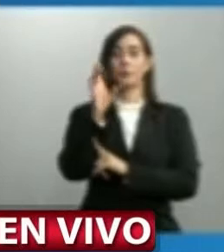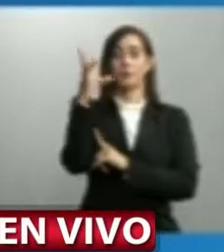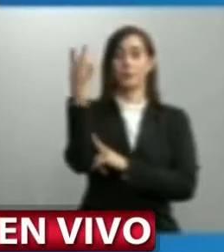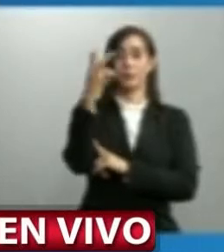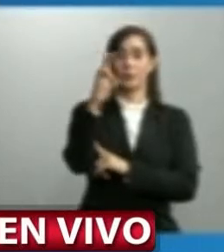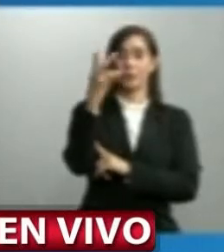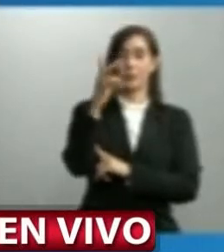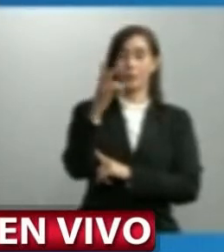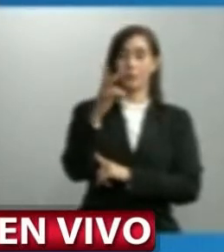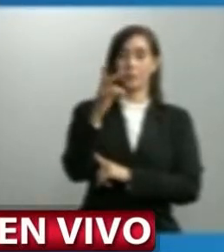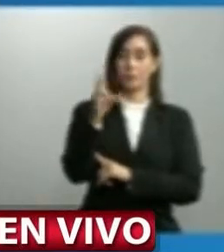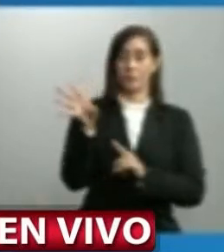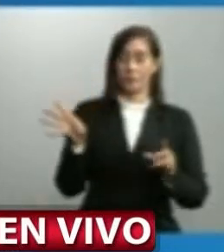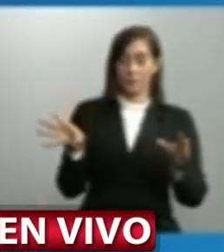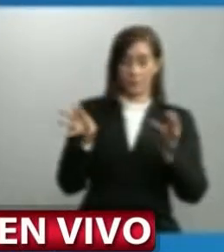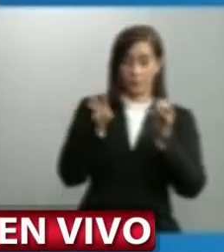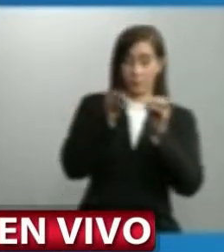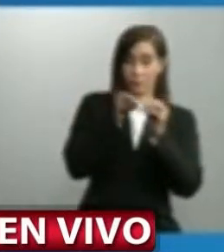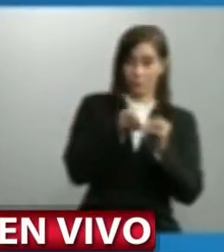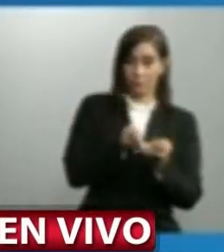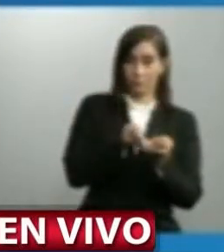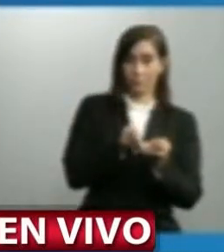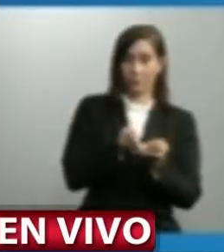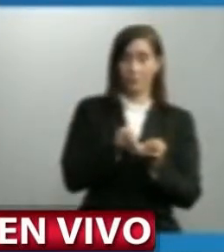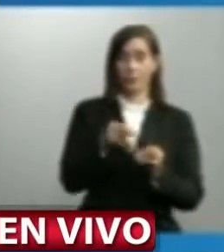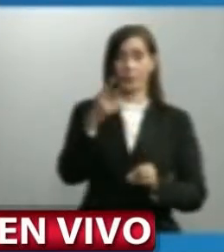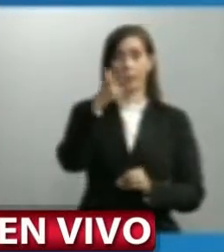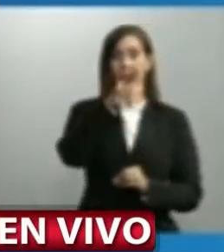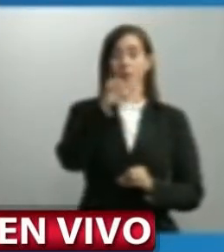817 acumulados,